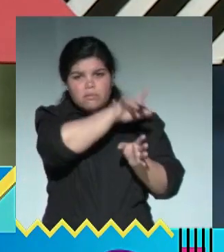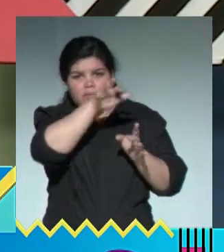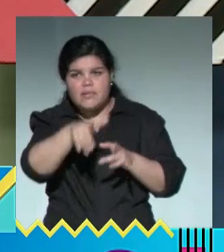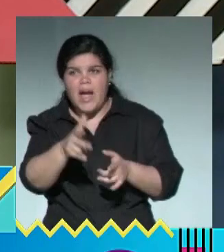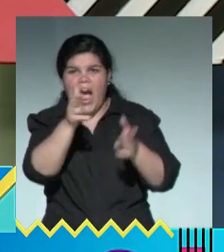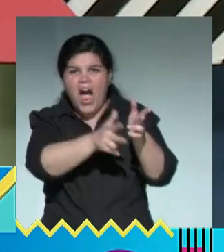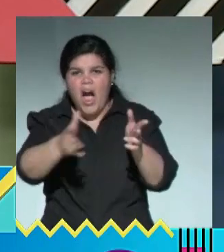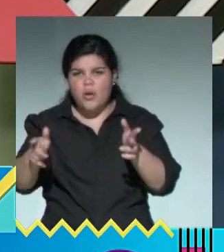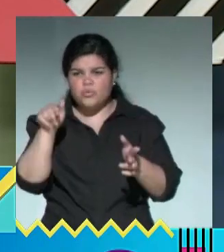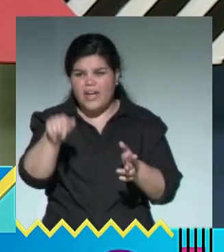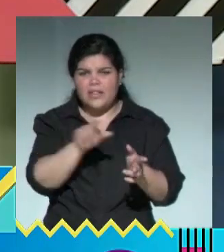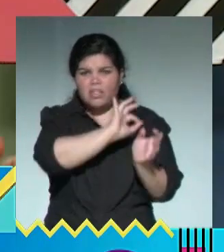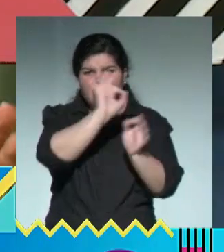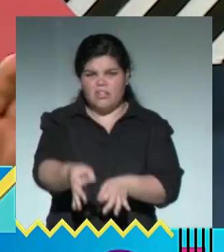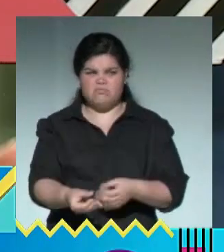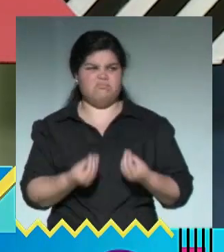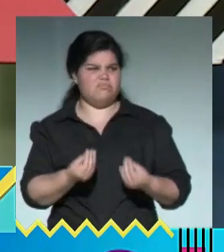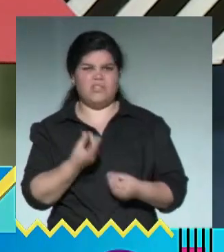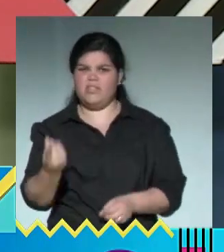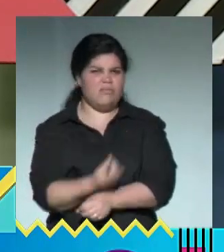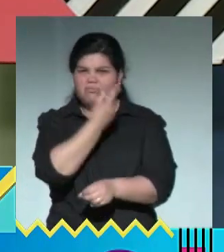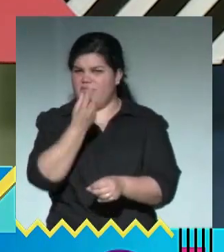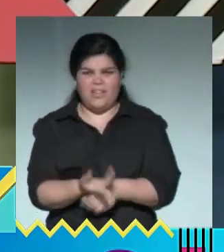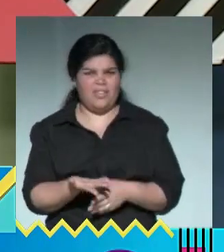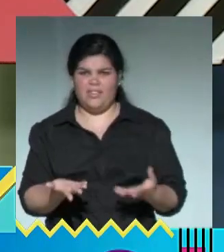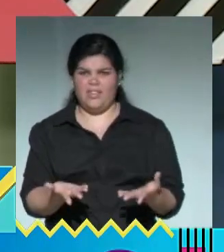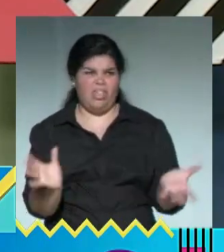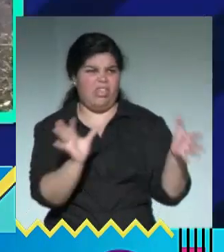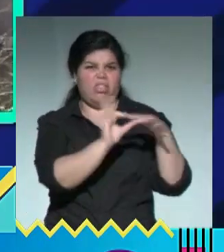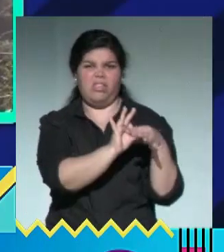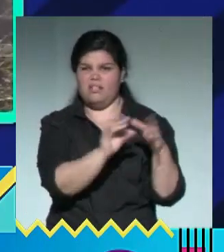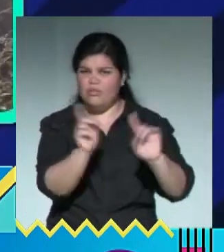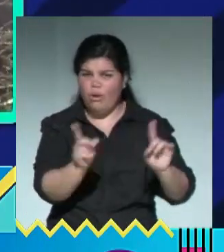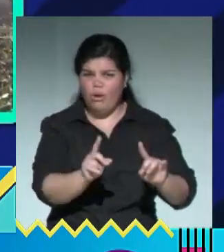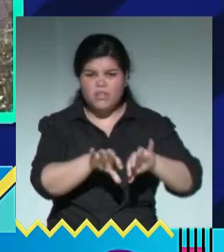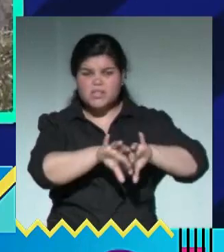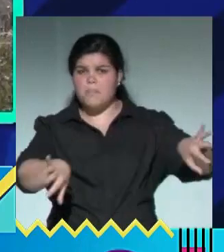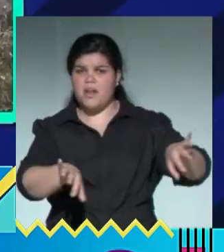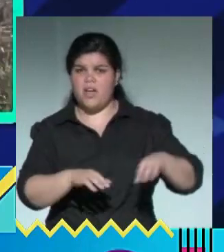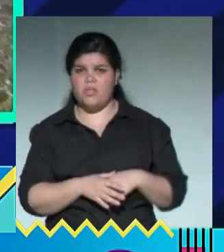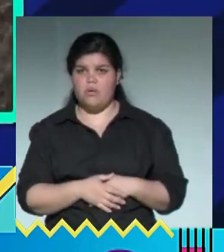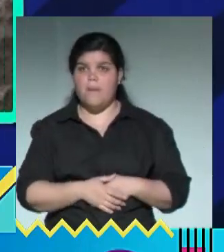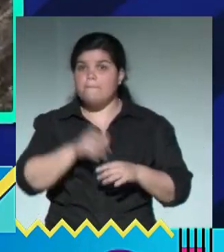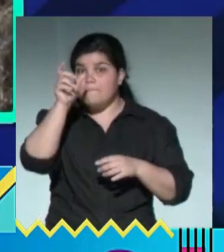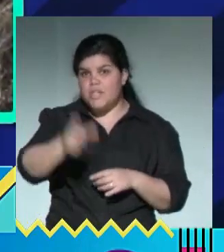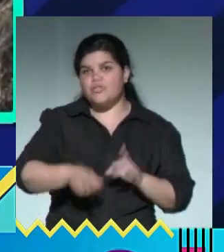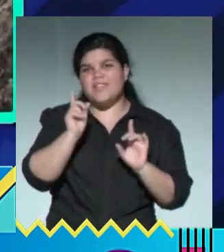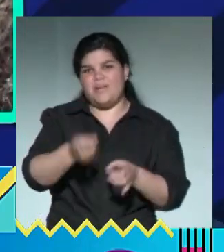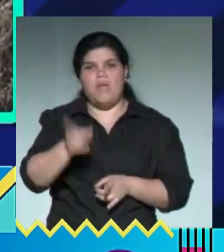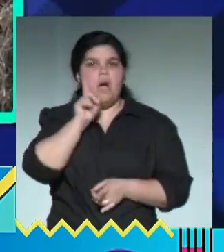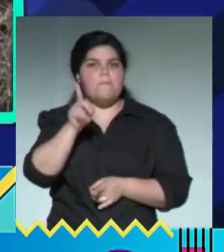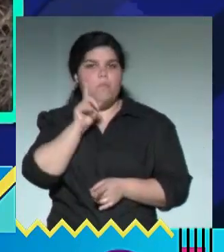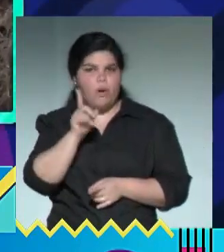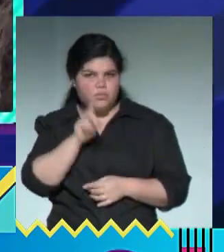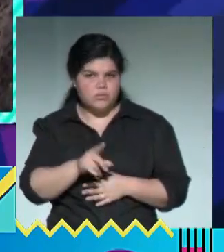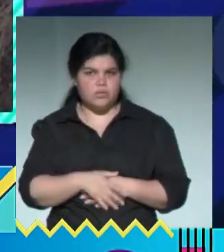y era imposible, de hecho no había conexión, pero bueno, alguien también cometió un ilícito y hay que ser